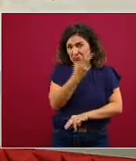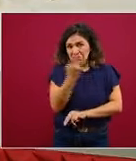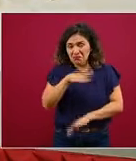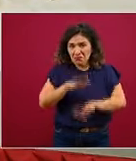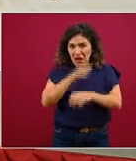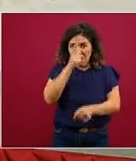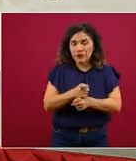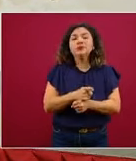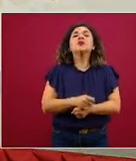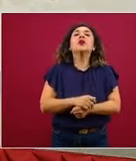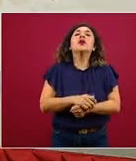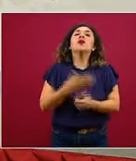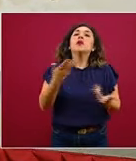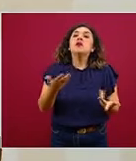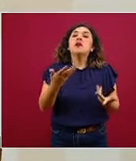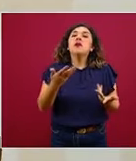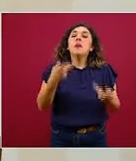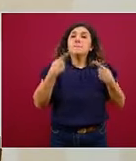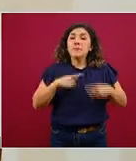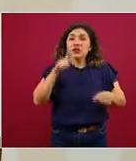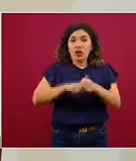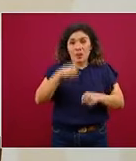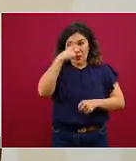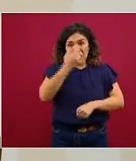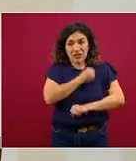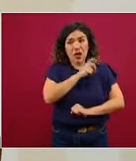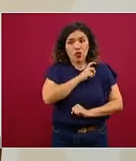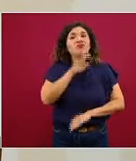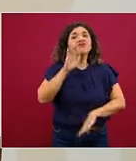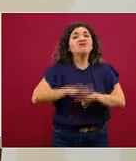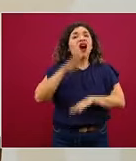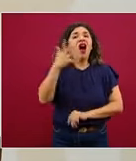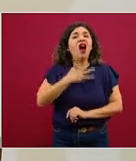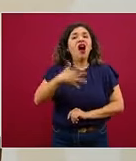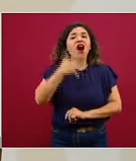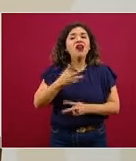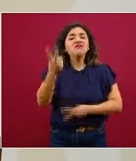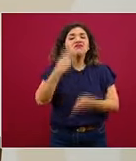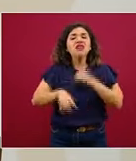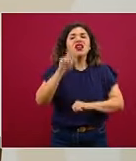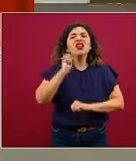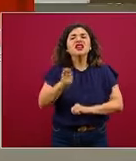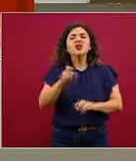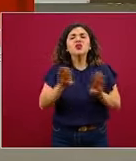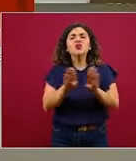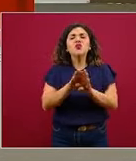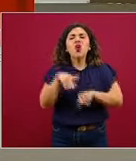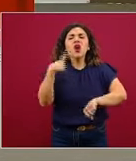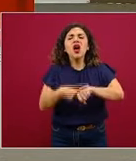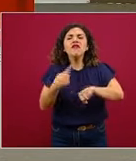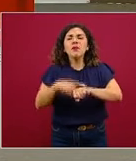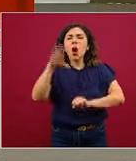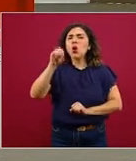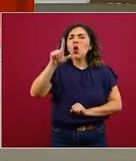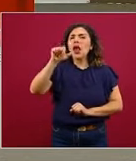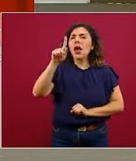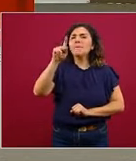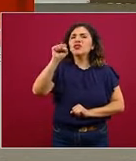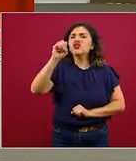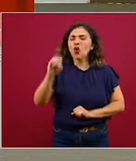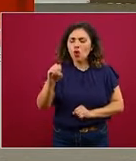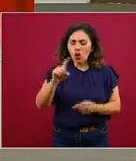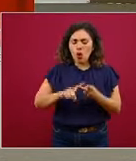habíamos hablado también que en el personal de salud, pues también se incrementa todo lo que tiene que ver con los síndromes de colapso, el